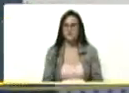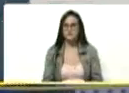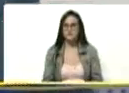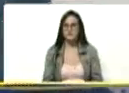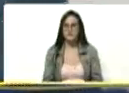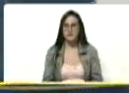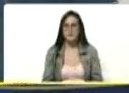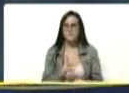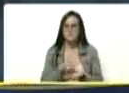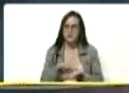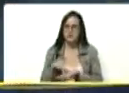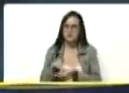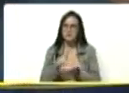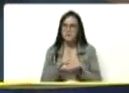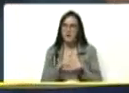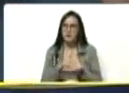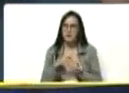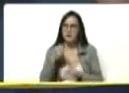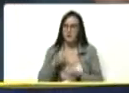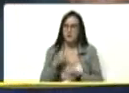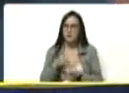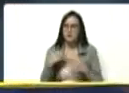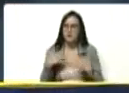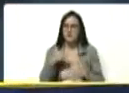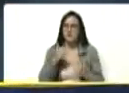participando de una batalla heroica.